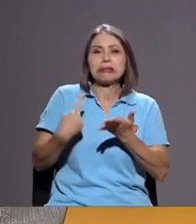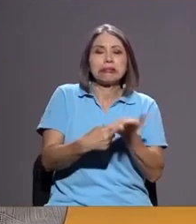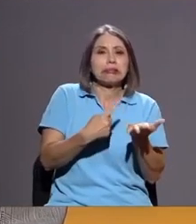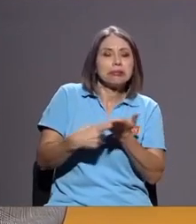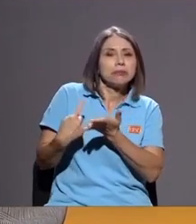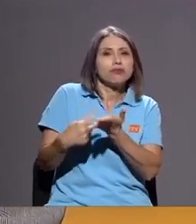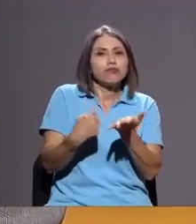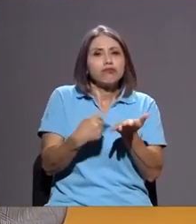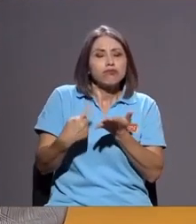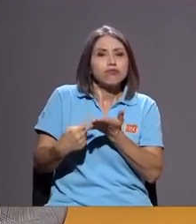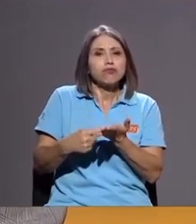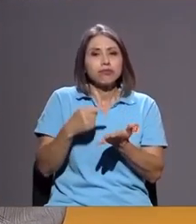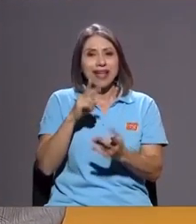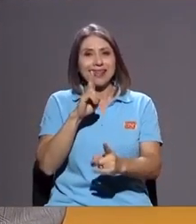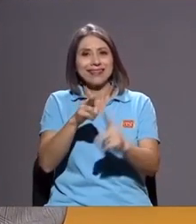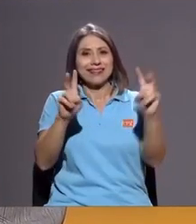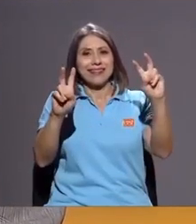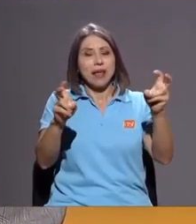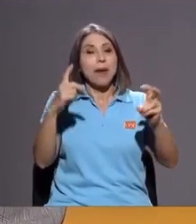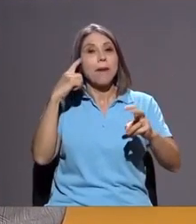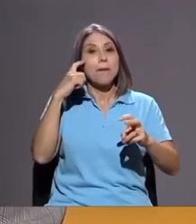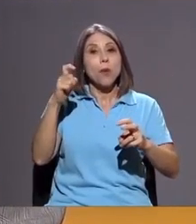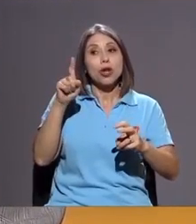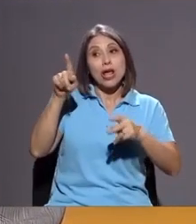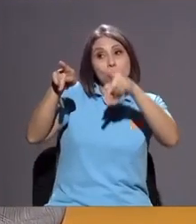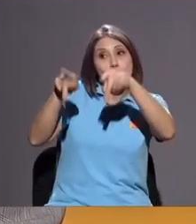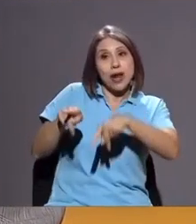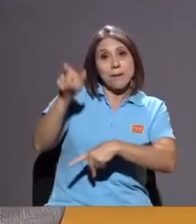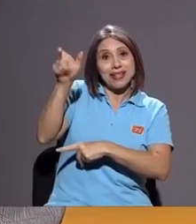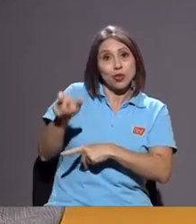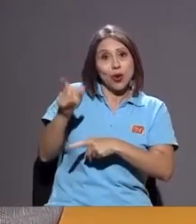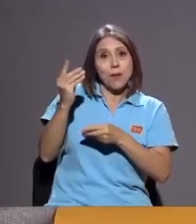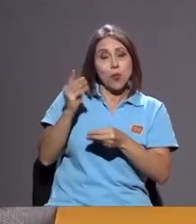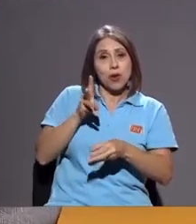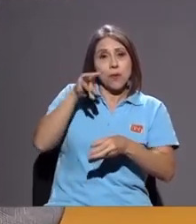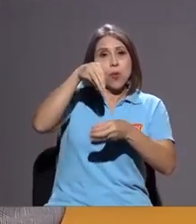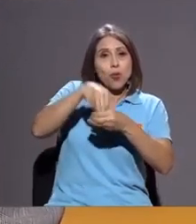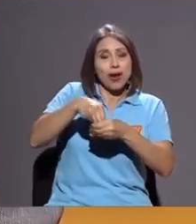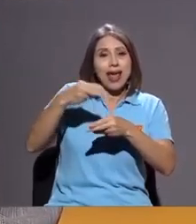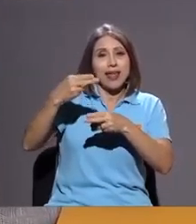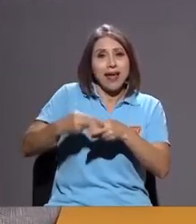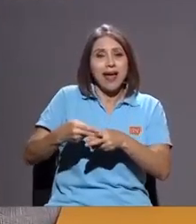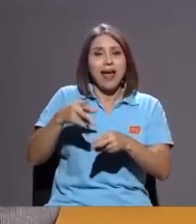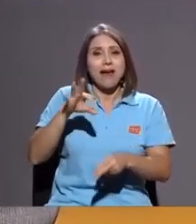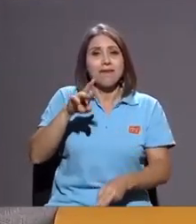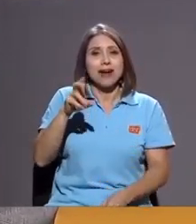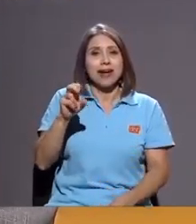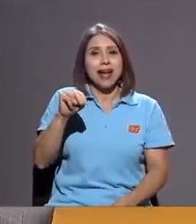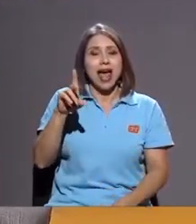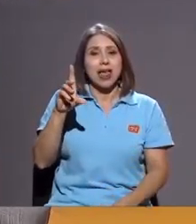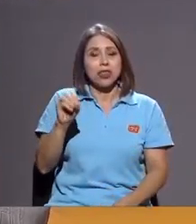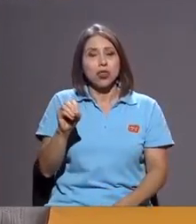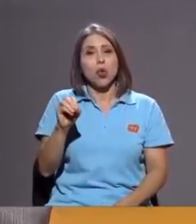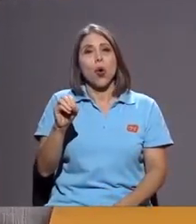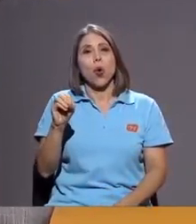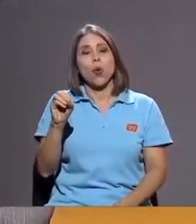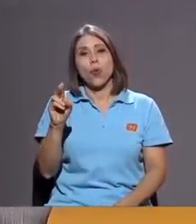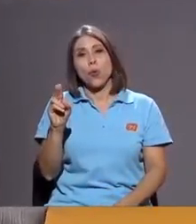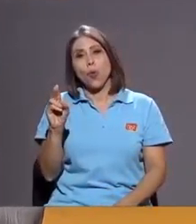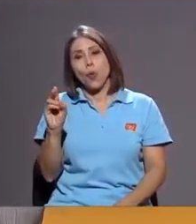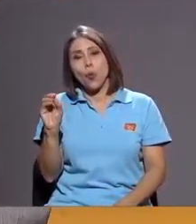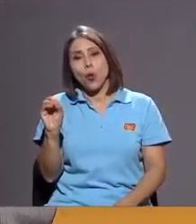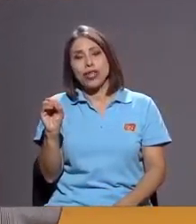porque había una persona muy involucrada en esos temas, como fue don Fernando Baudrill Solera, uno de los principales